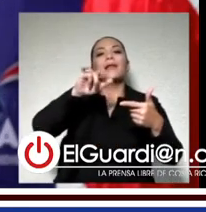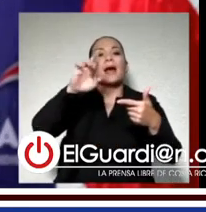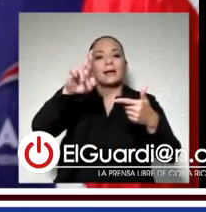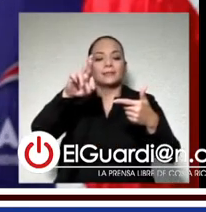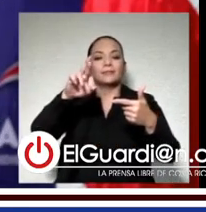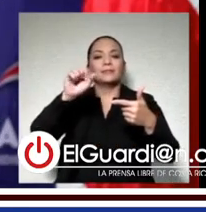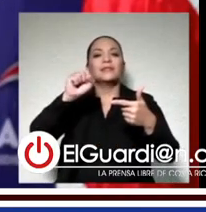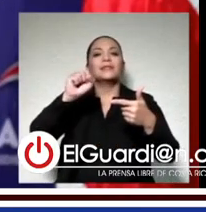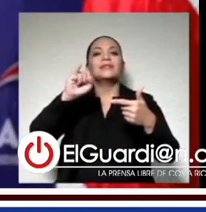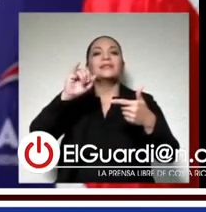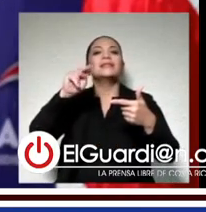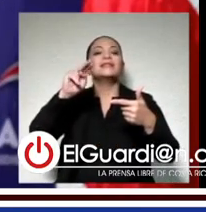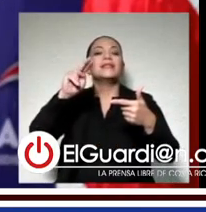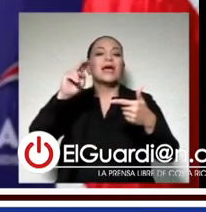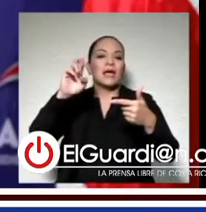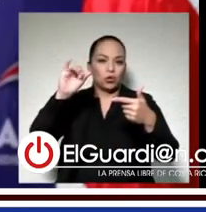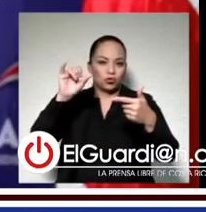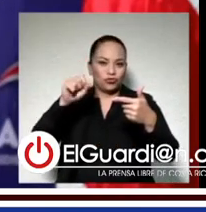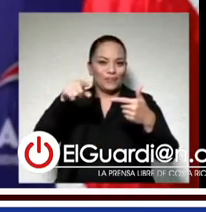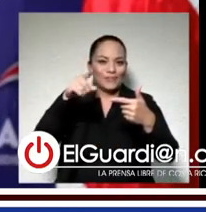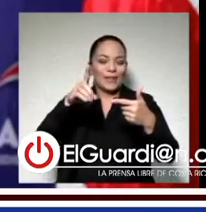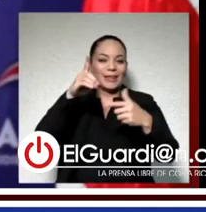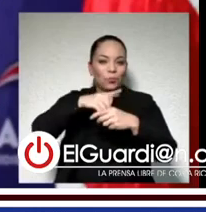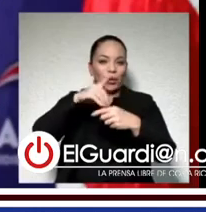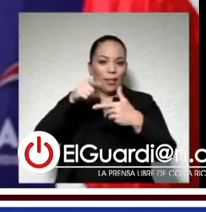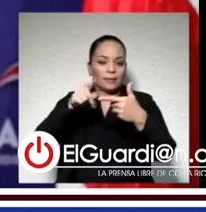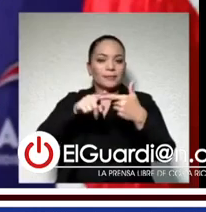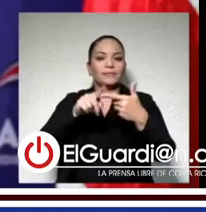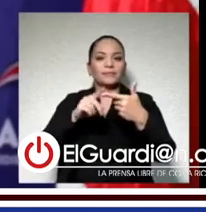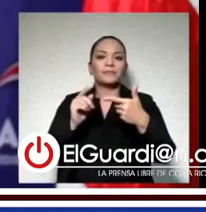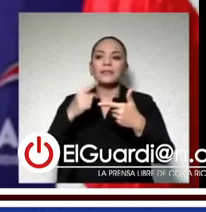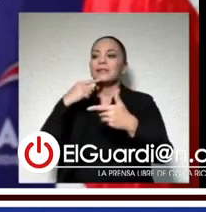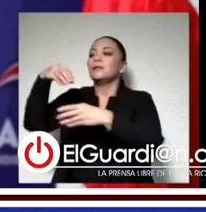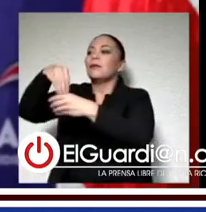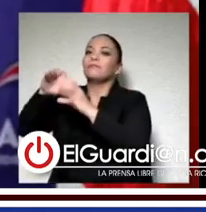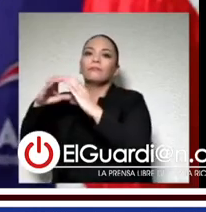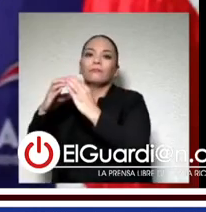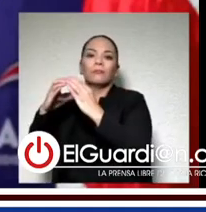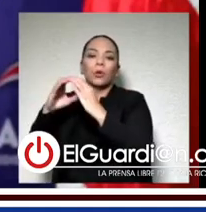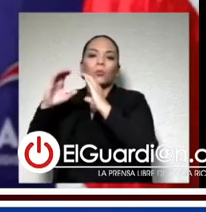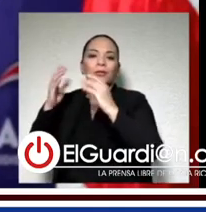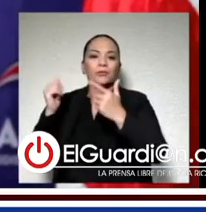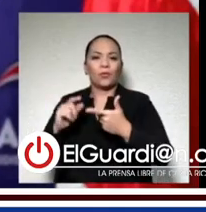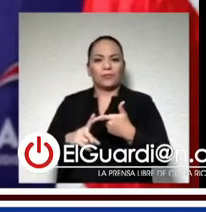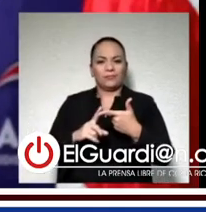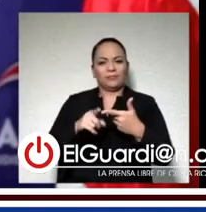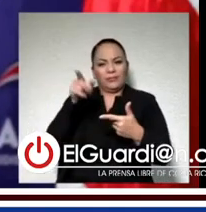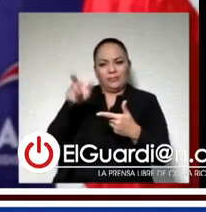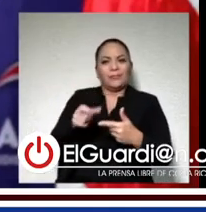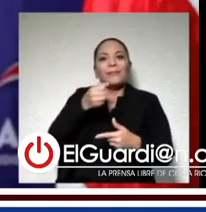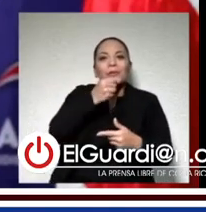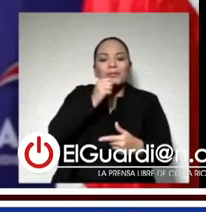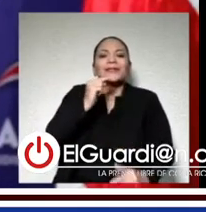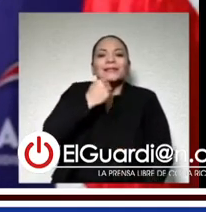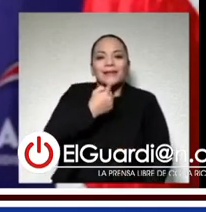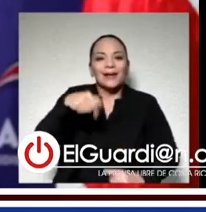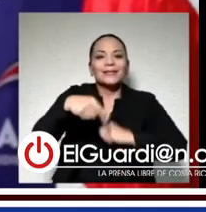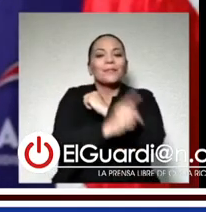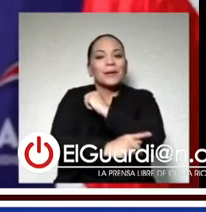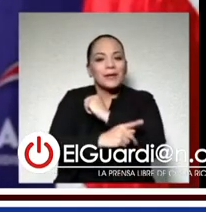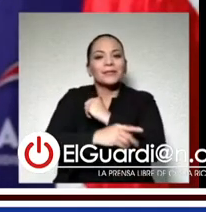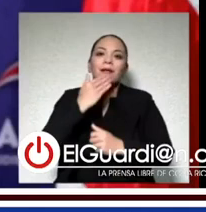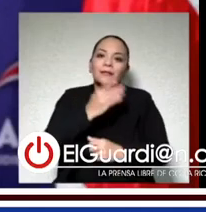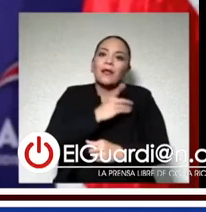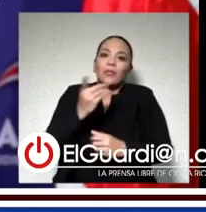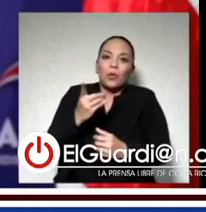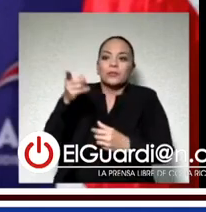Ah, muchas gracias. Pilar Cisneros, que es de las periodistas serias que quedan en este país, que gracias a